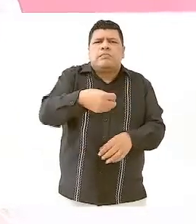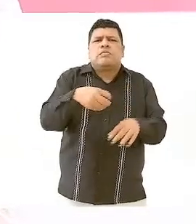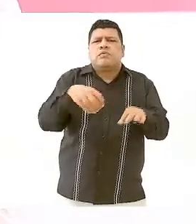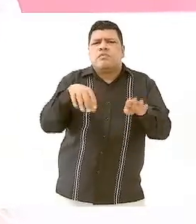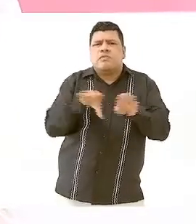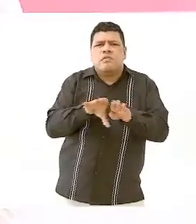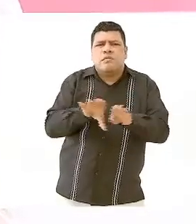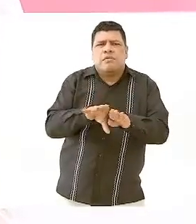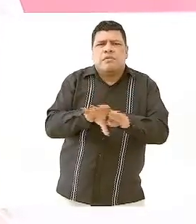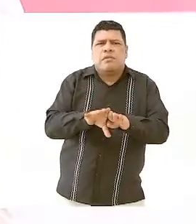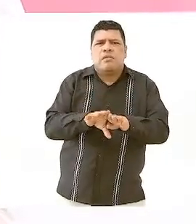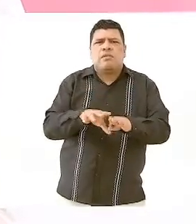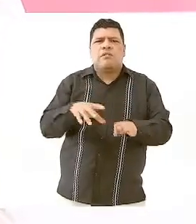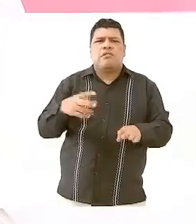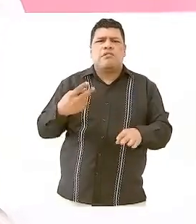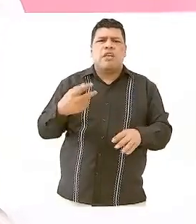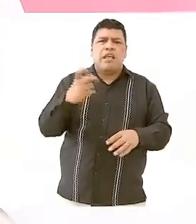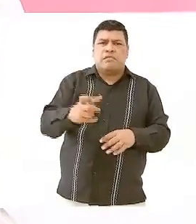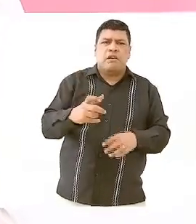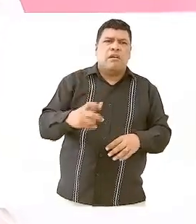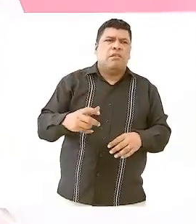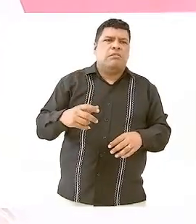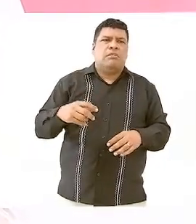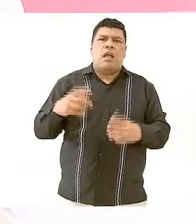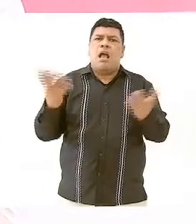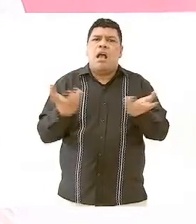cómo va a quedar funcionando,